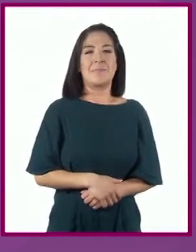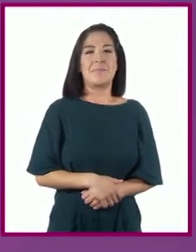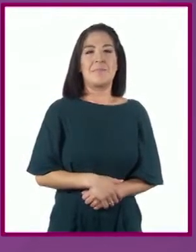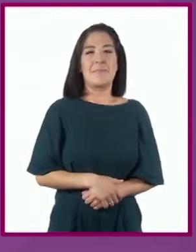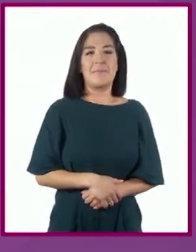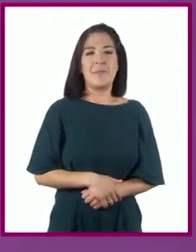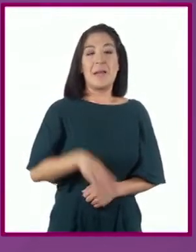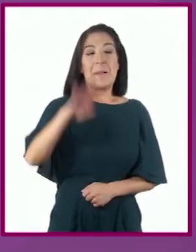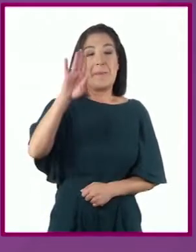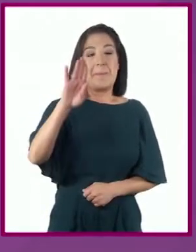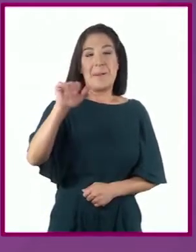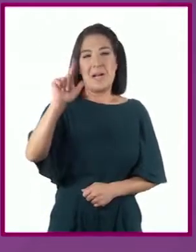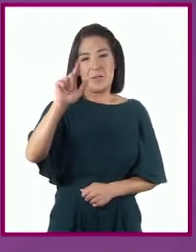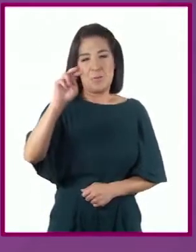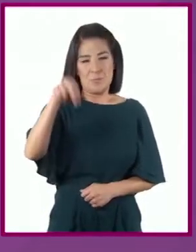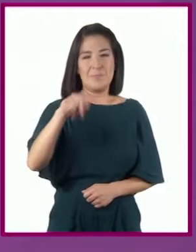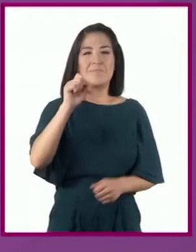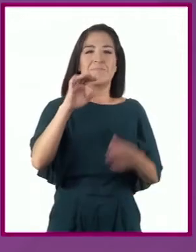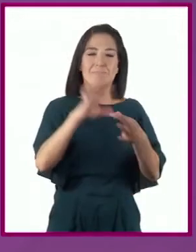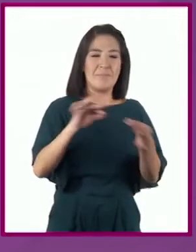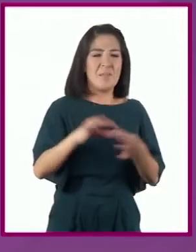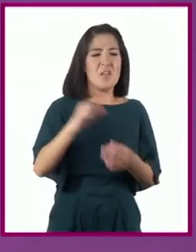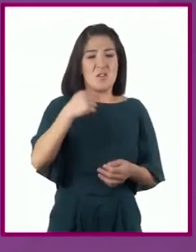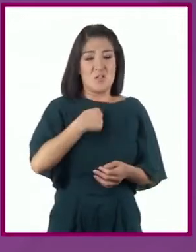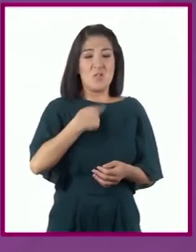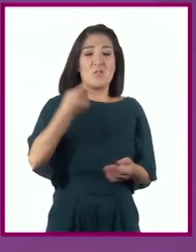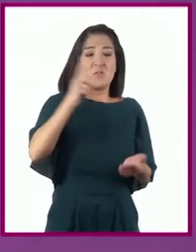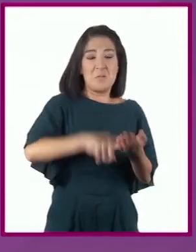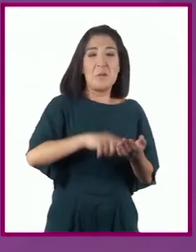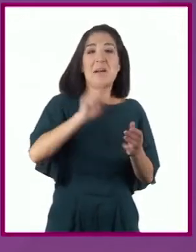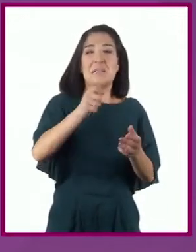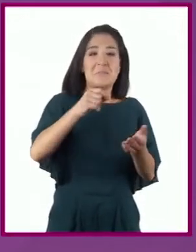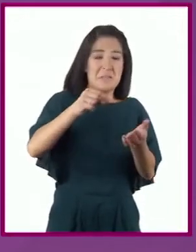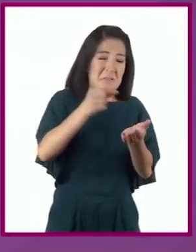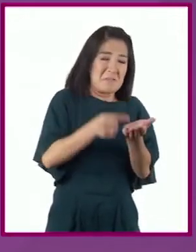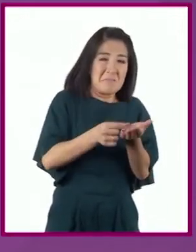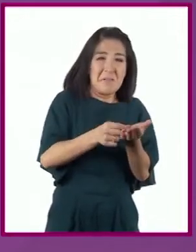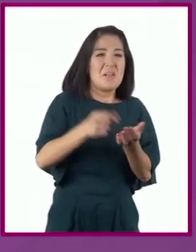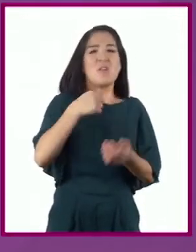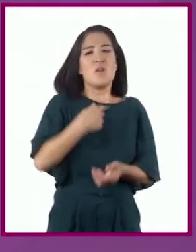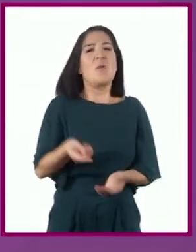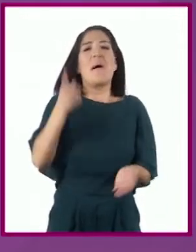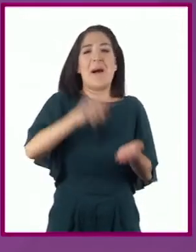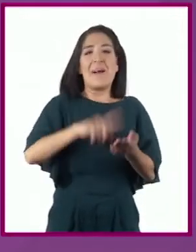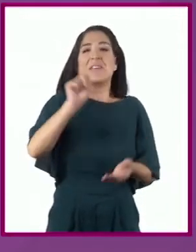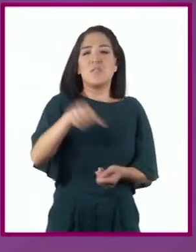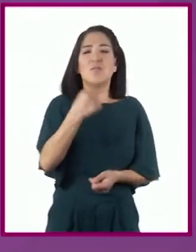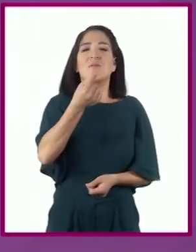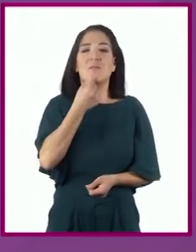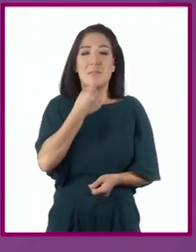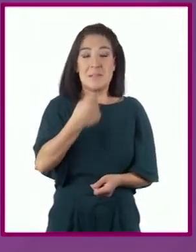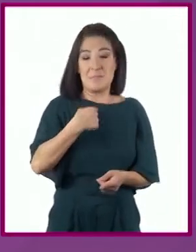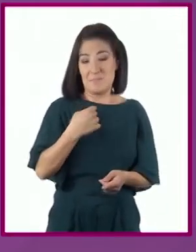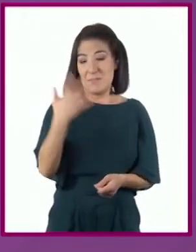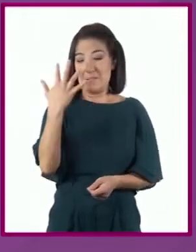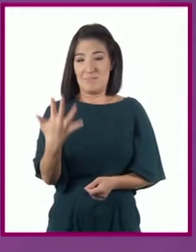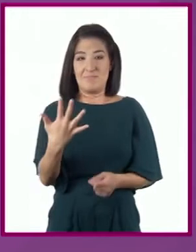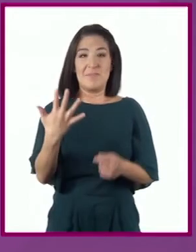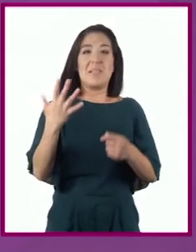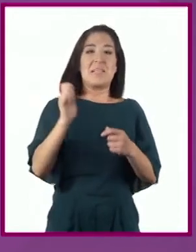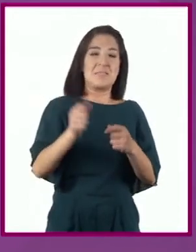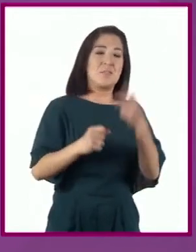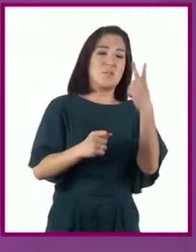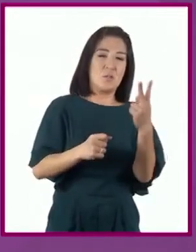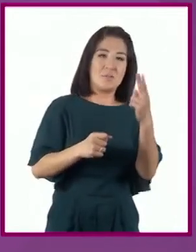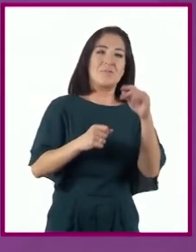No soy un grano de anís. Soy una niña y tengo 7 años. Los 5 dedos de la mano derecha y 2 de la